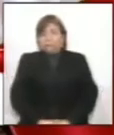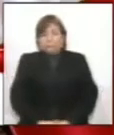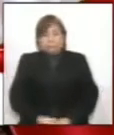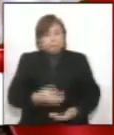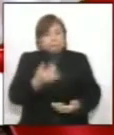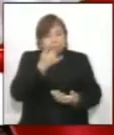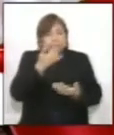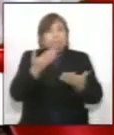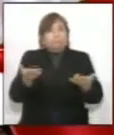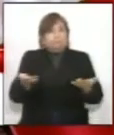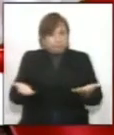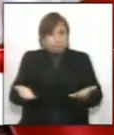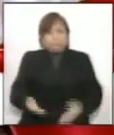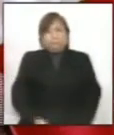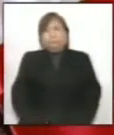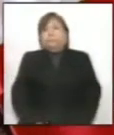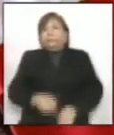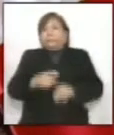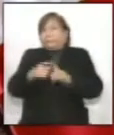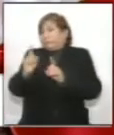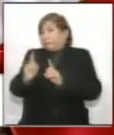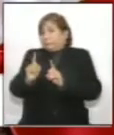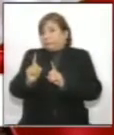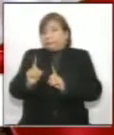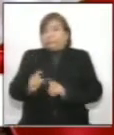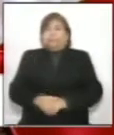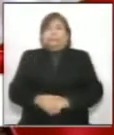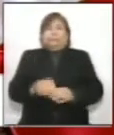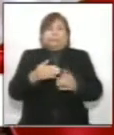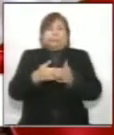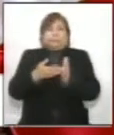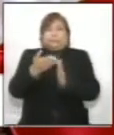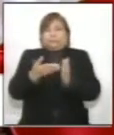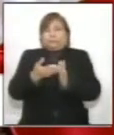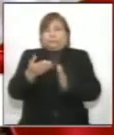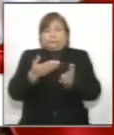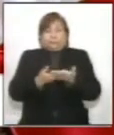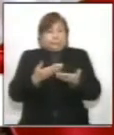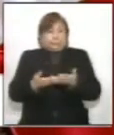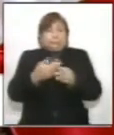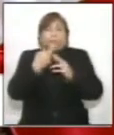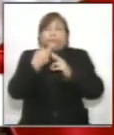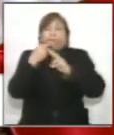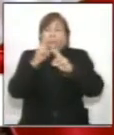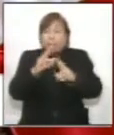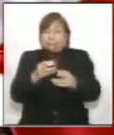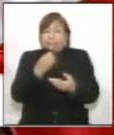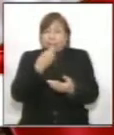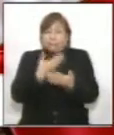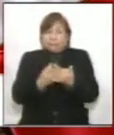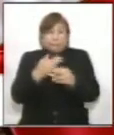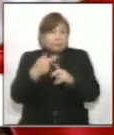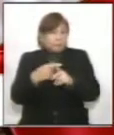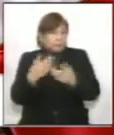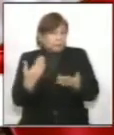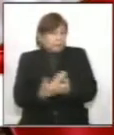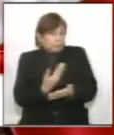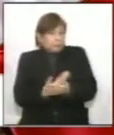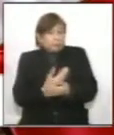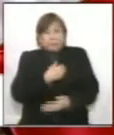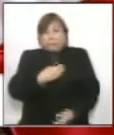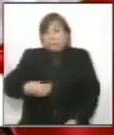sucedió. Sin embargo, en el ámbito de darle esa respuesta favorable a un gabinete nuevo,